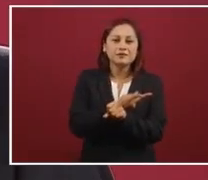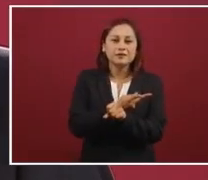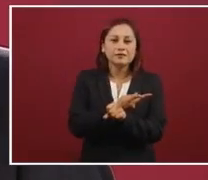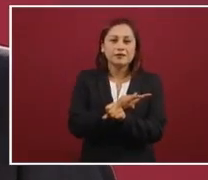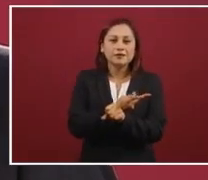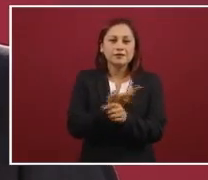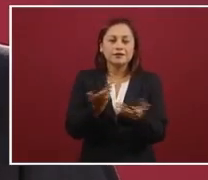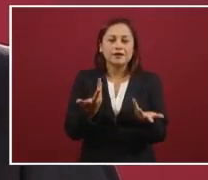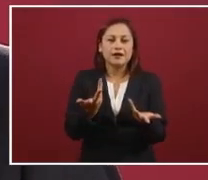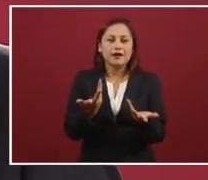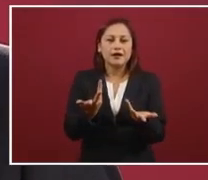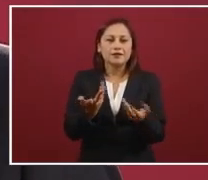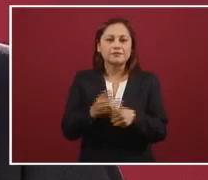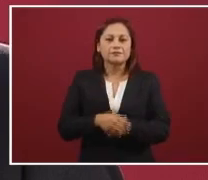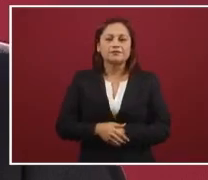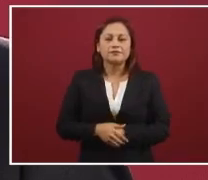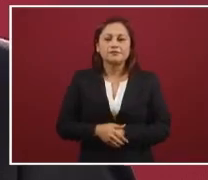aplicaba